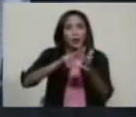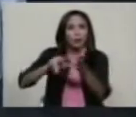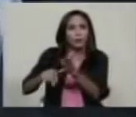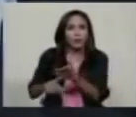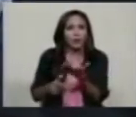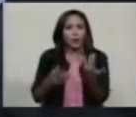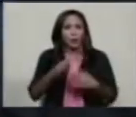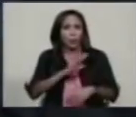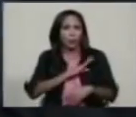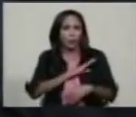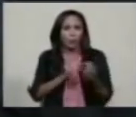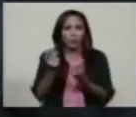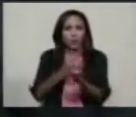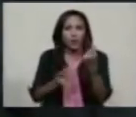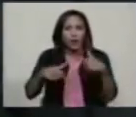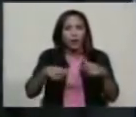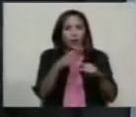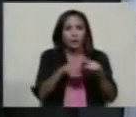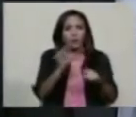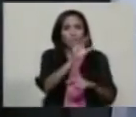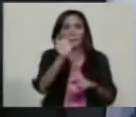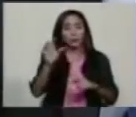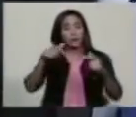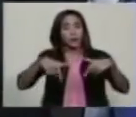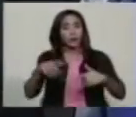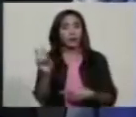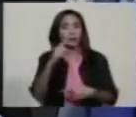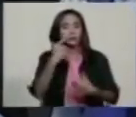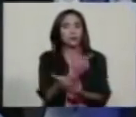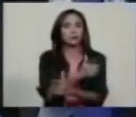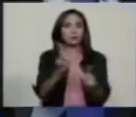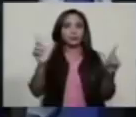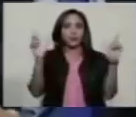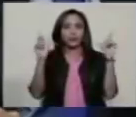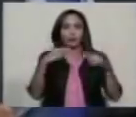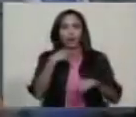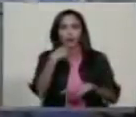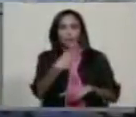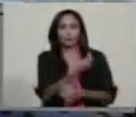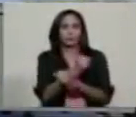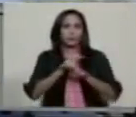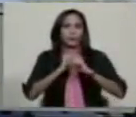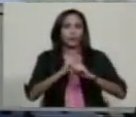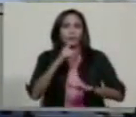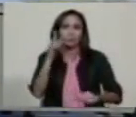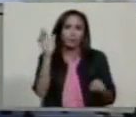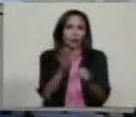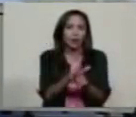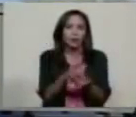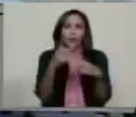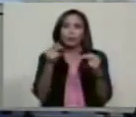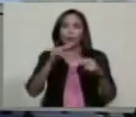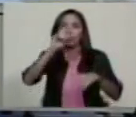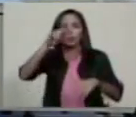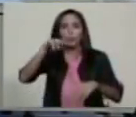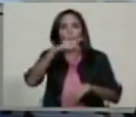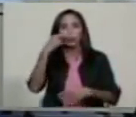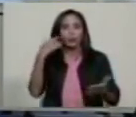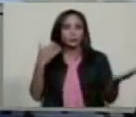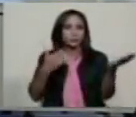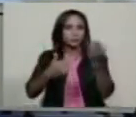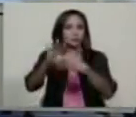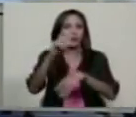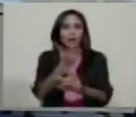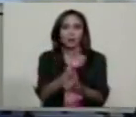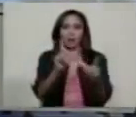bastan. Desde Venezuela alzamos nuestra voz y nuestra voz no será callada, nunca. Nuestra voz seguirá